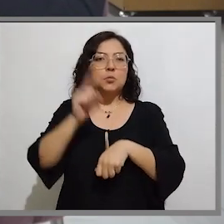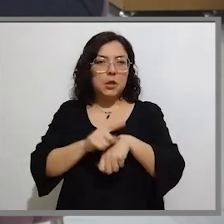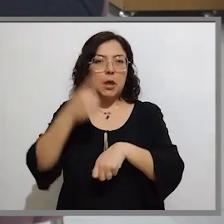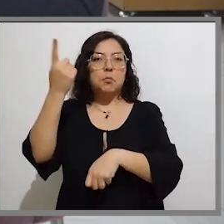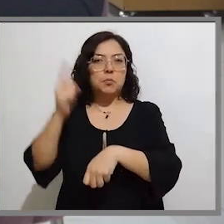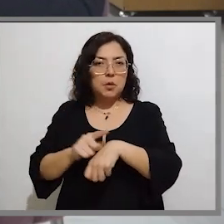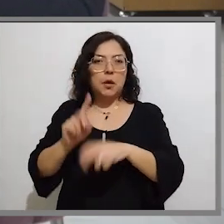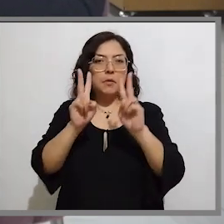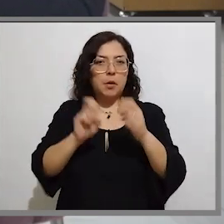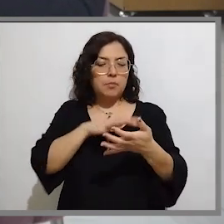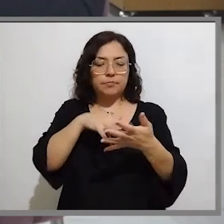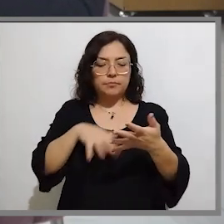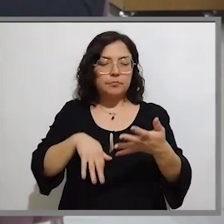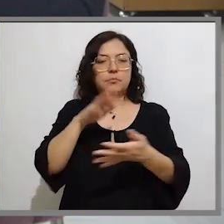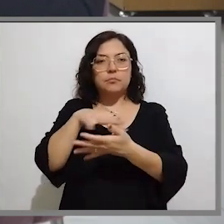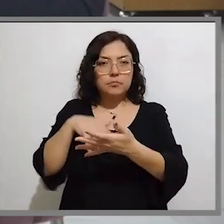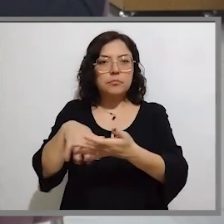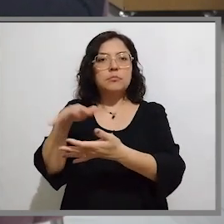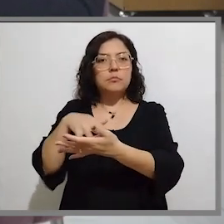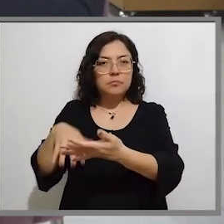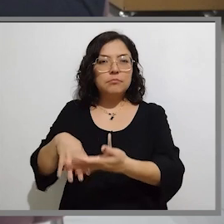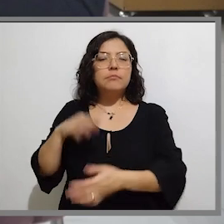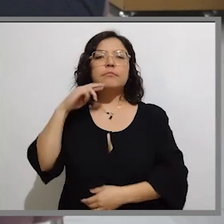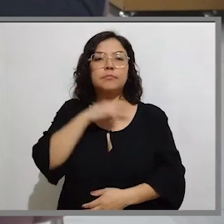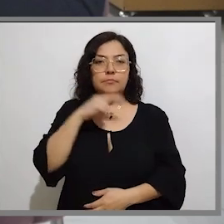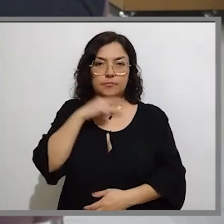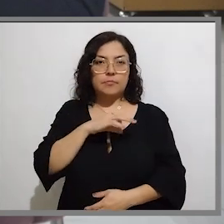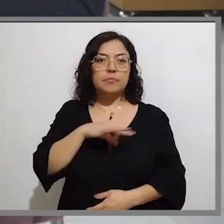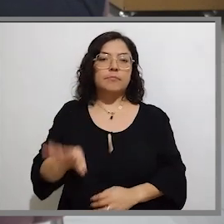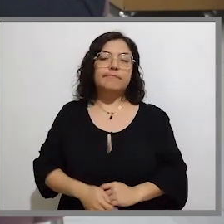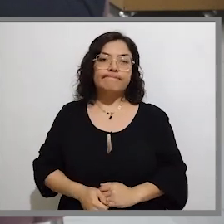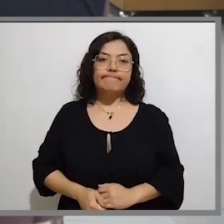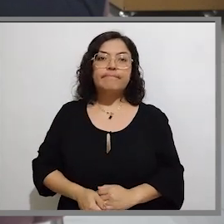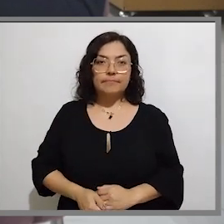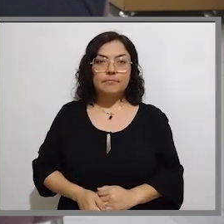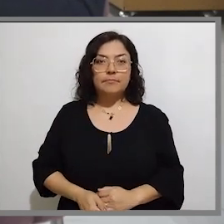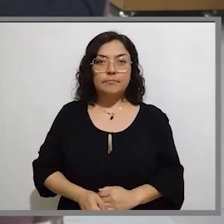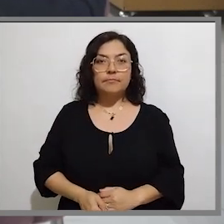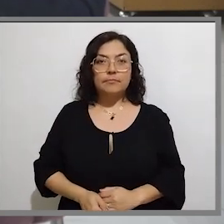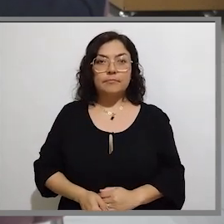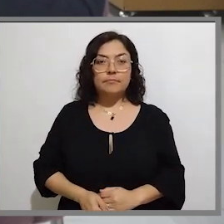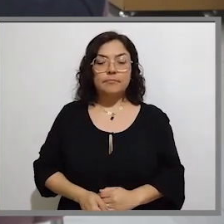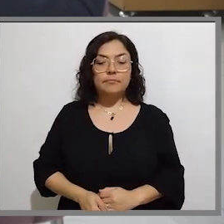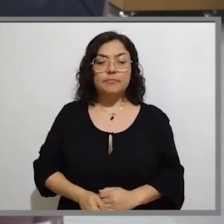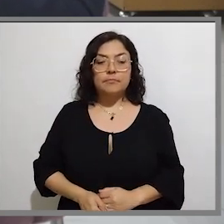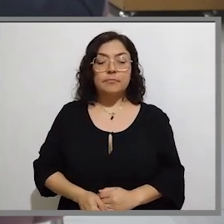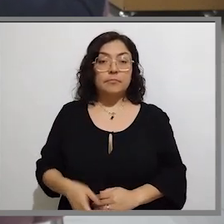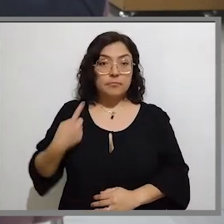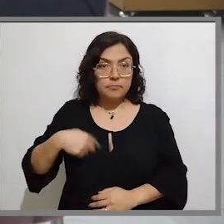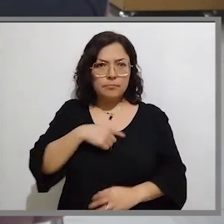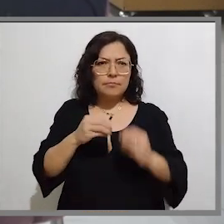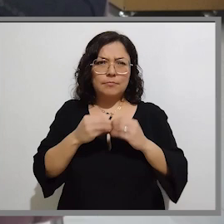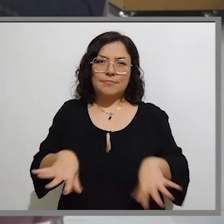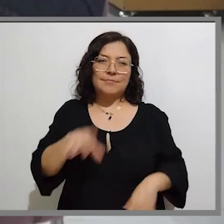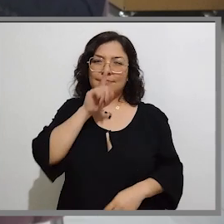para otro día leer otro artículo, y de esta forma poder leer esta obra que no tiene nada que nosotros podamos perder.